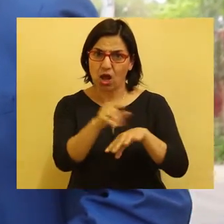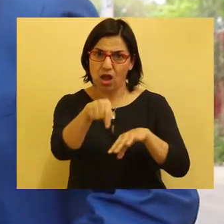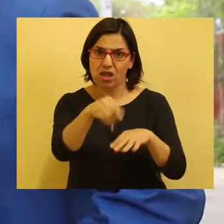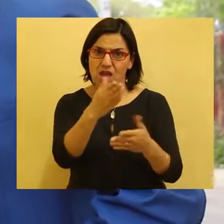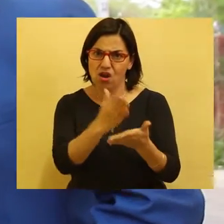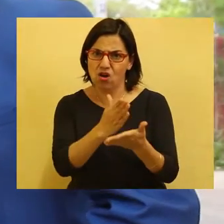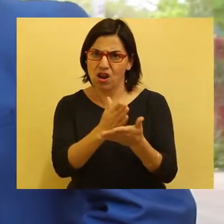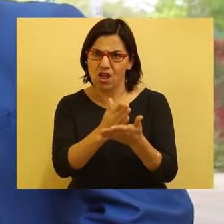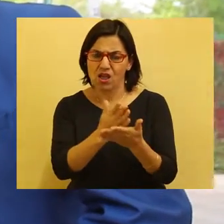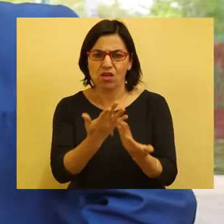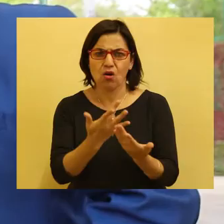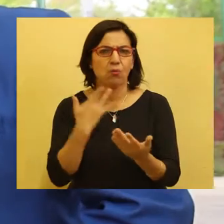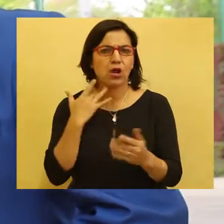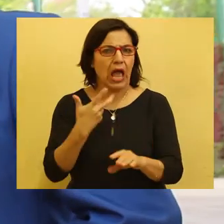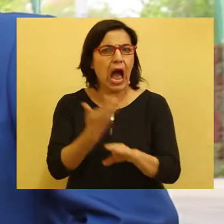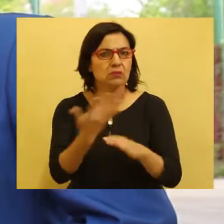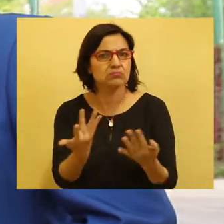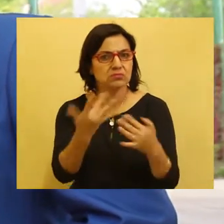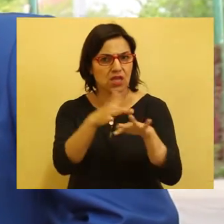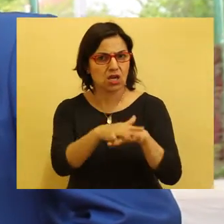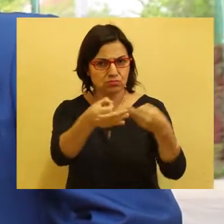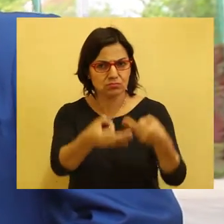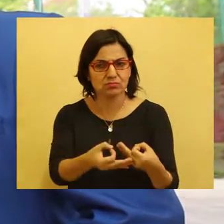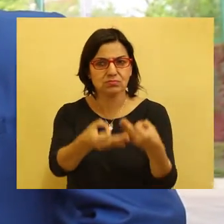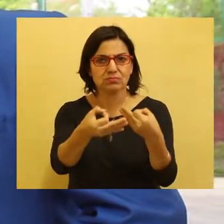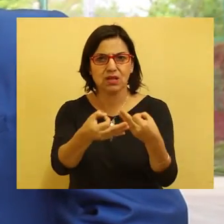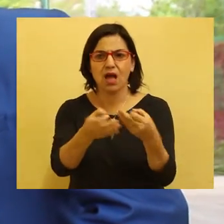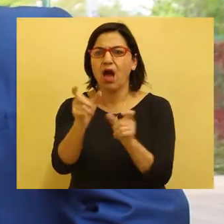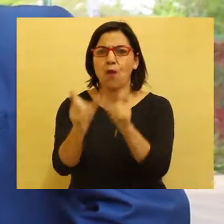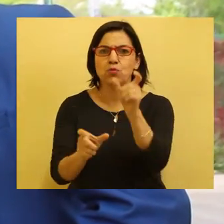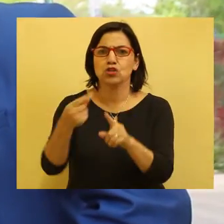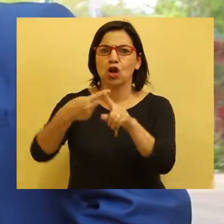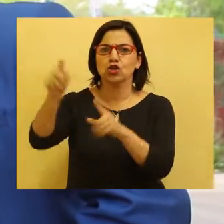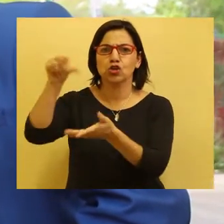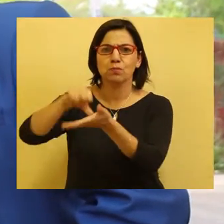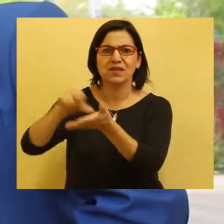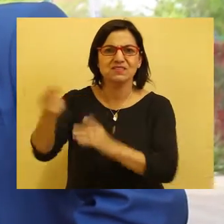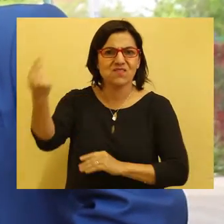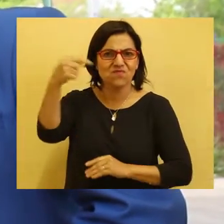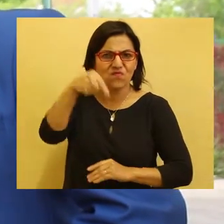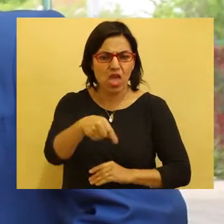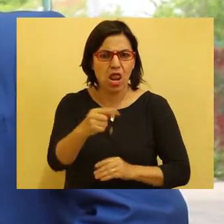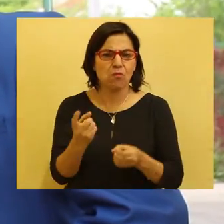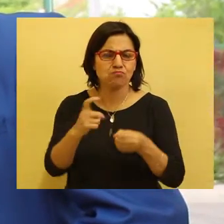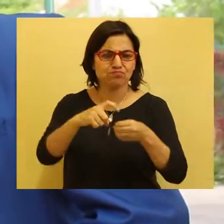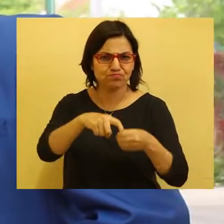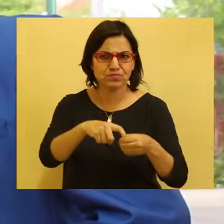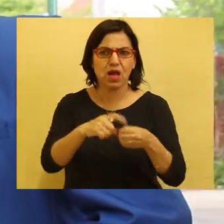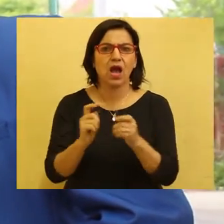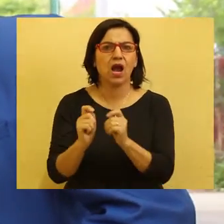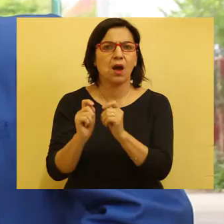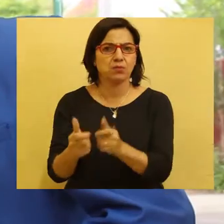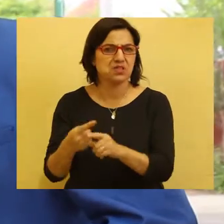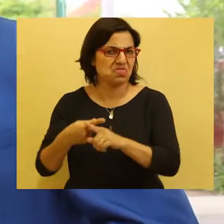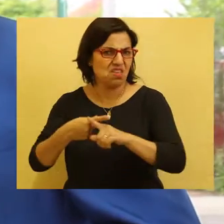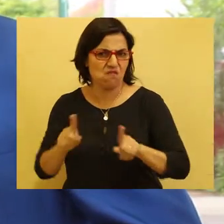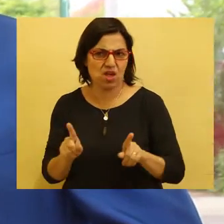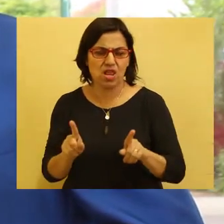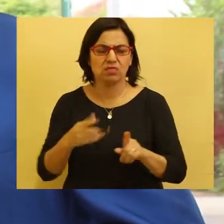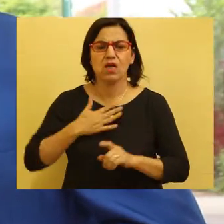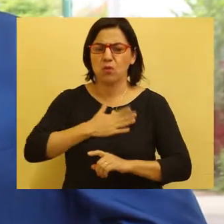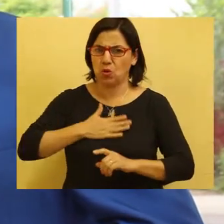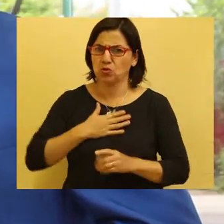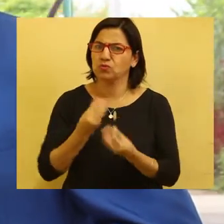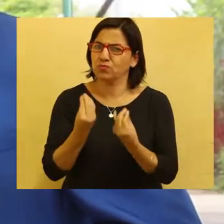la integración que tiene el colegio, además, porque tiene integración de gente que es migrante, con capacidades